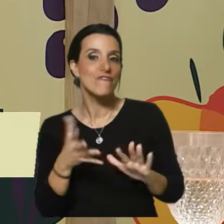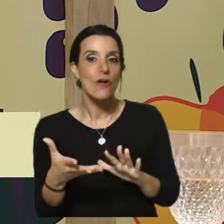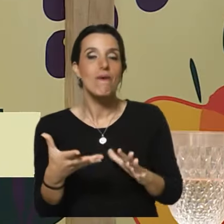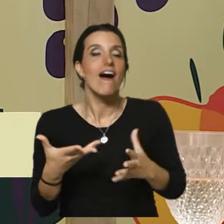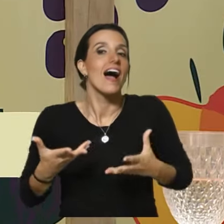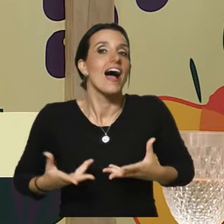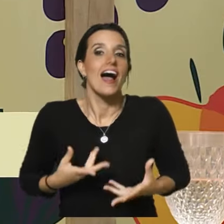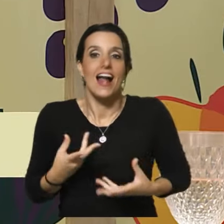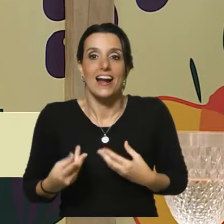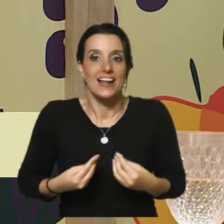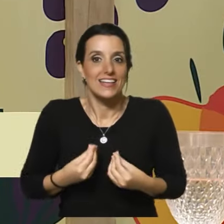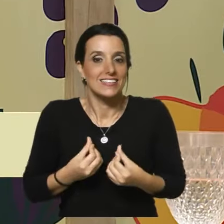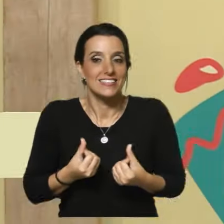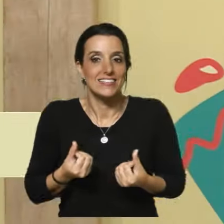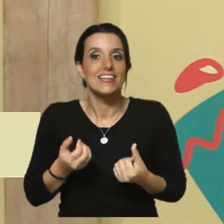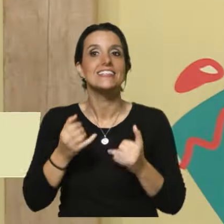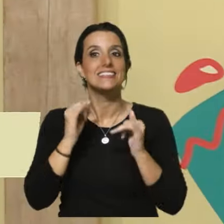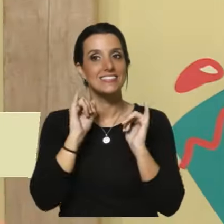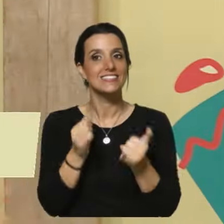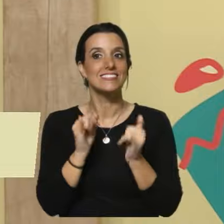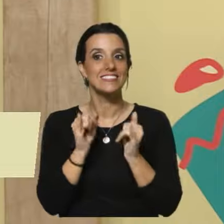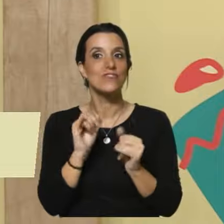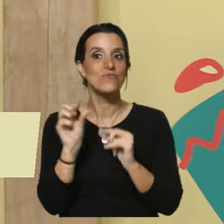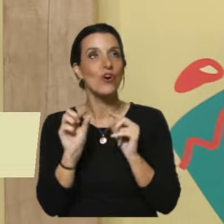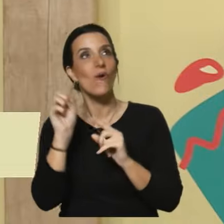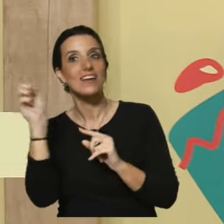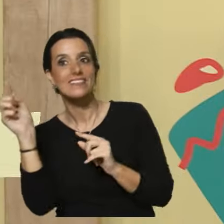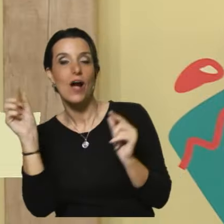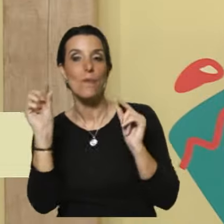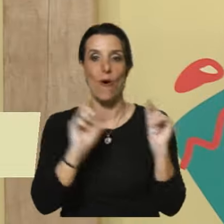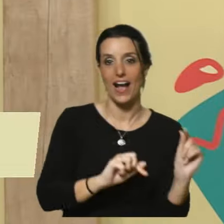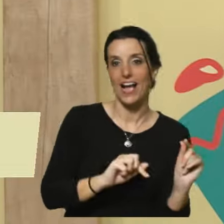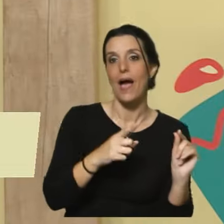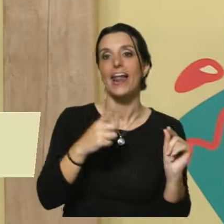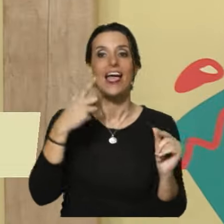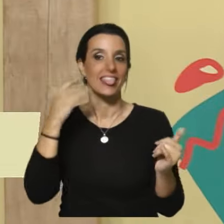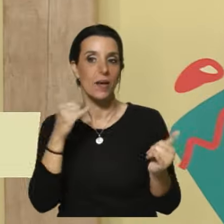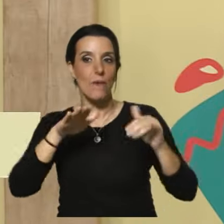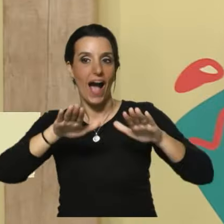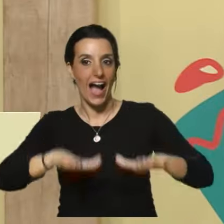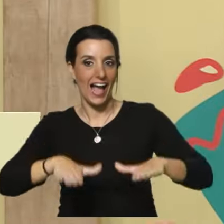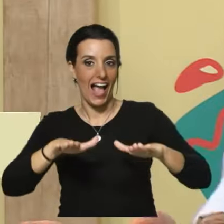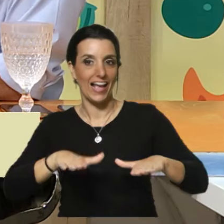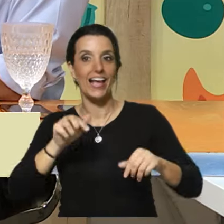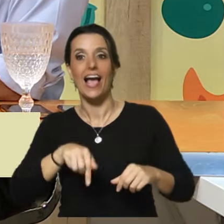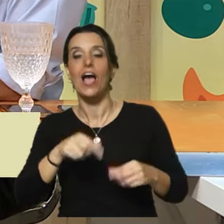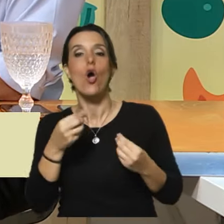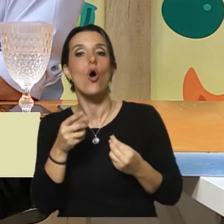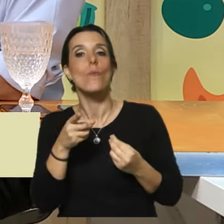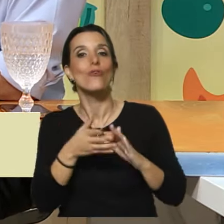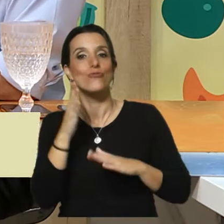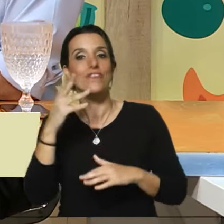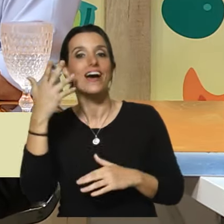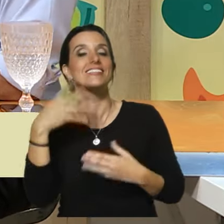este partido del mundo en dos Ahí va Ahí va un poco allá un poco acá pero bueno ahora hace tiempo que estoy instalada en Uruguay cuando vas para allá te sí